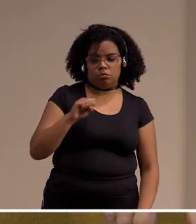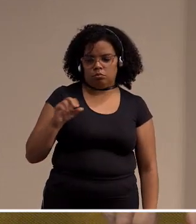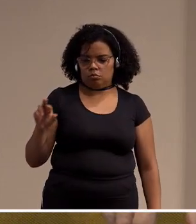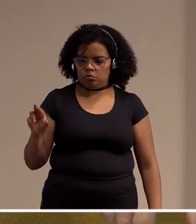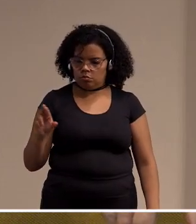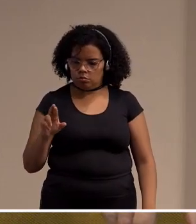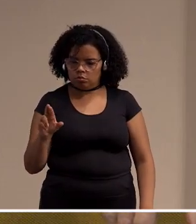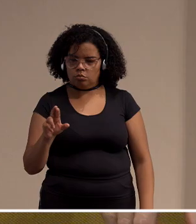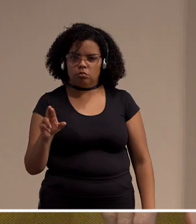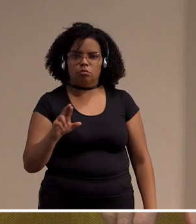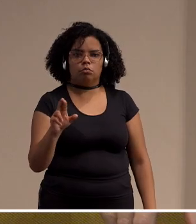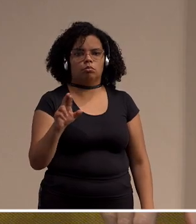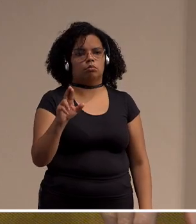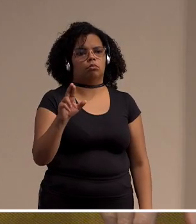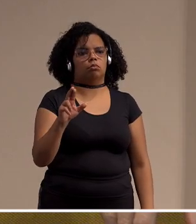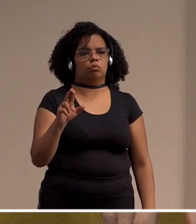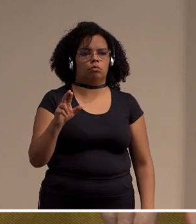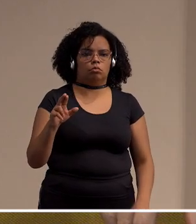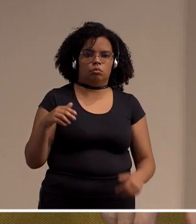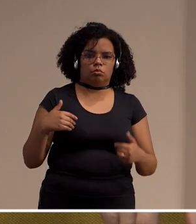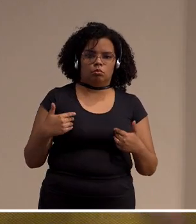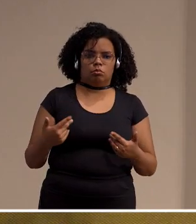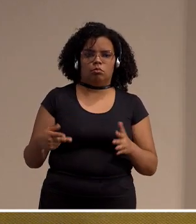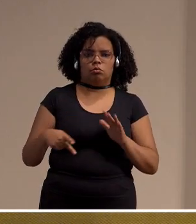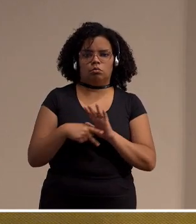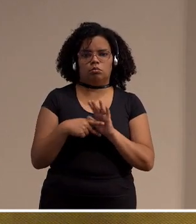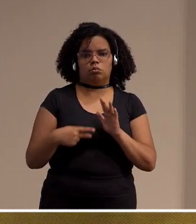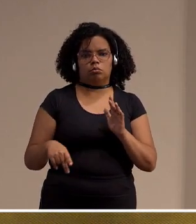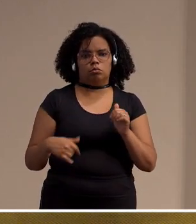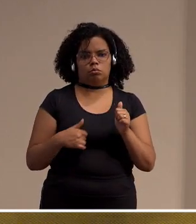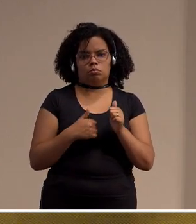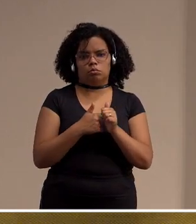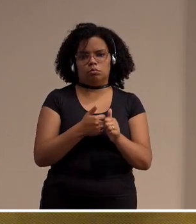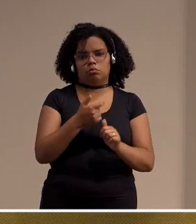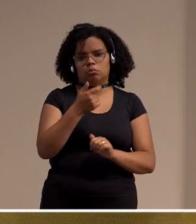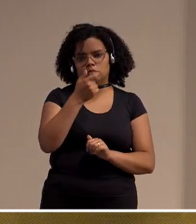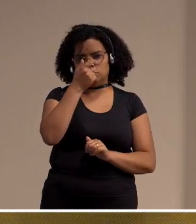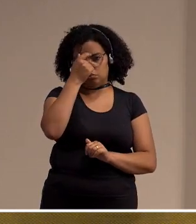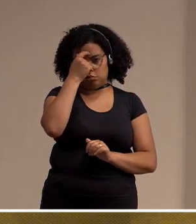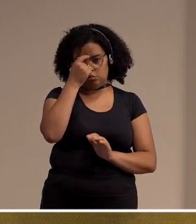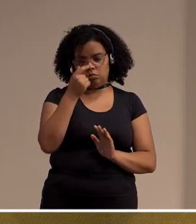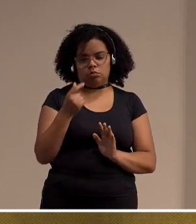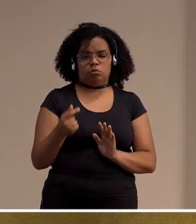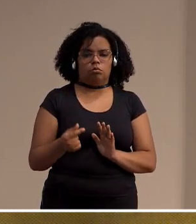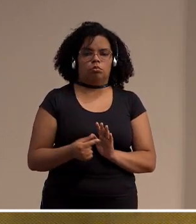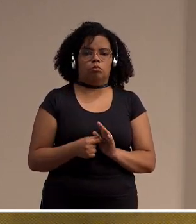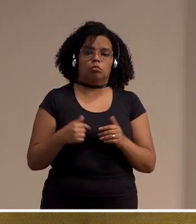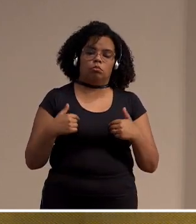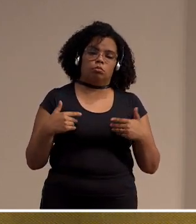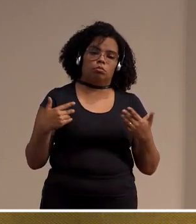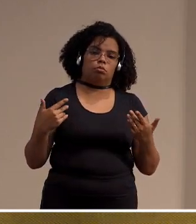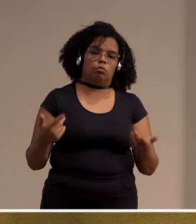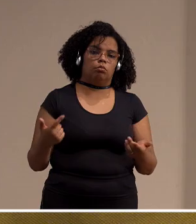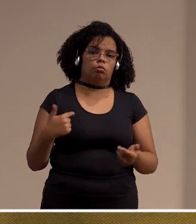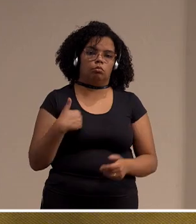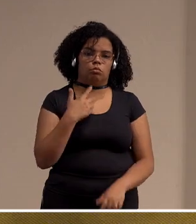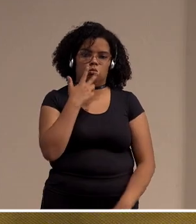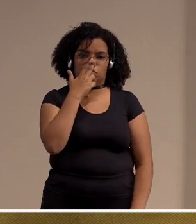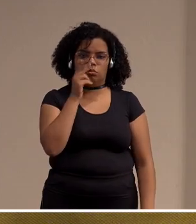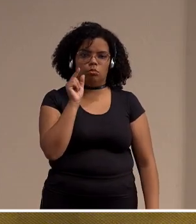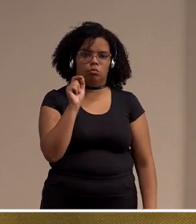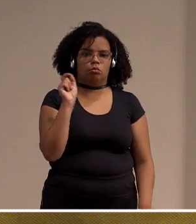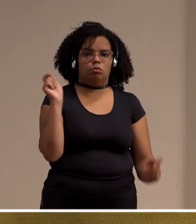esas imágenes con inteligencia artificial. Sí, mas yo creo que un momento que la izquierda tiene que también tener una